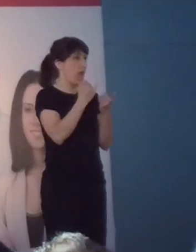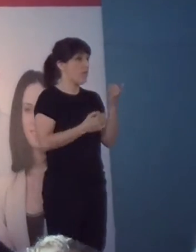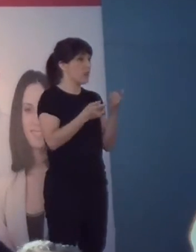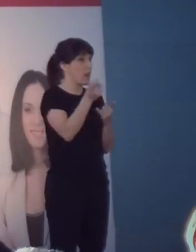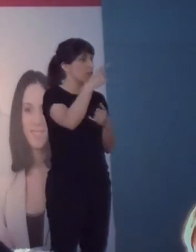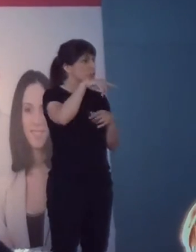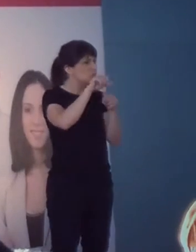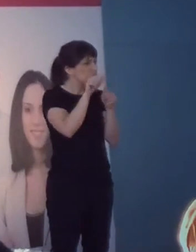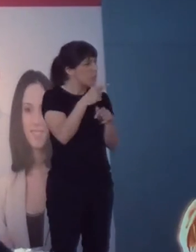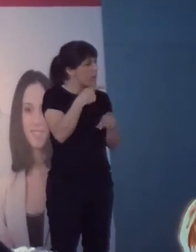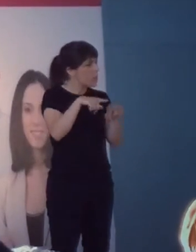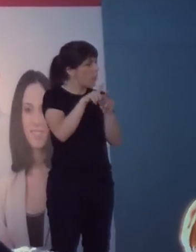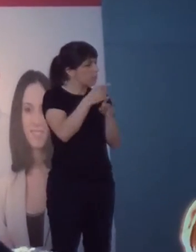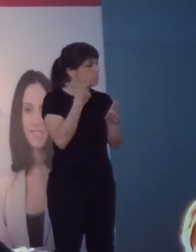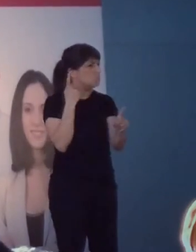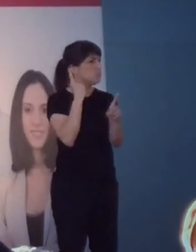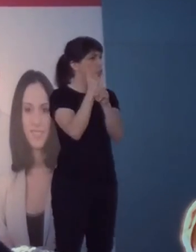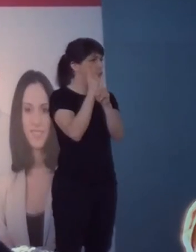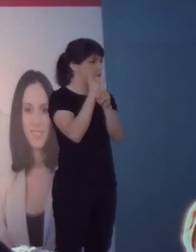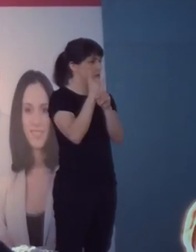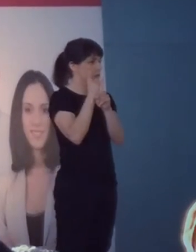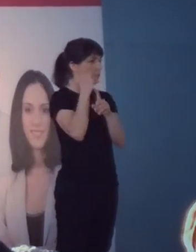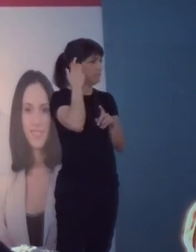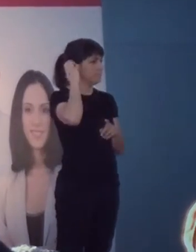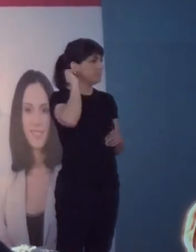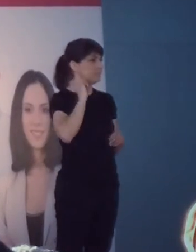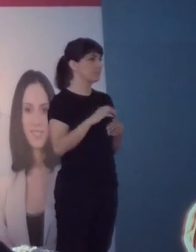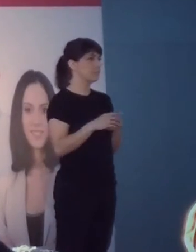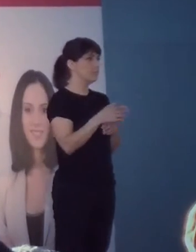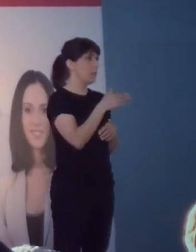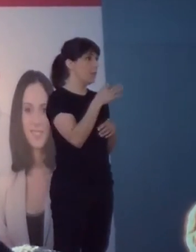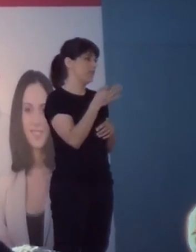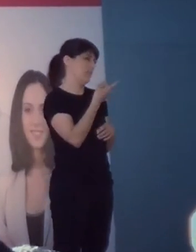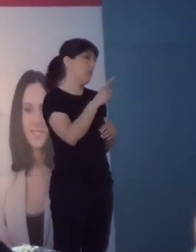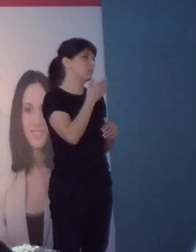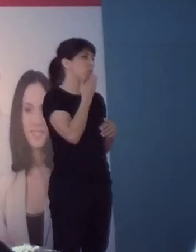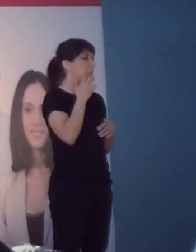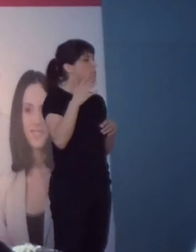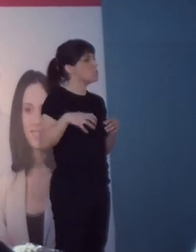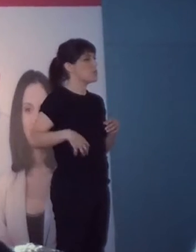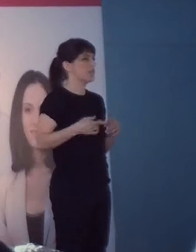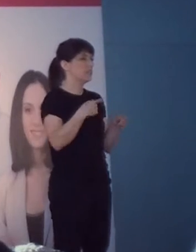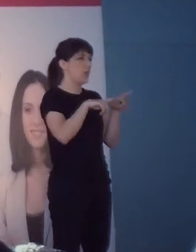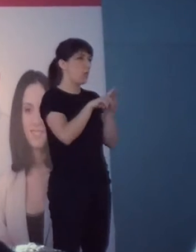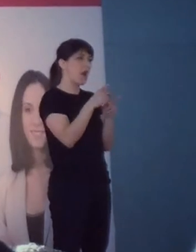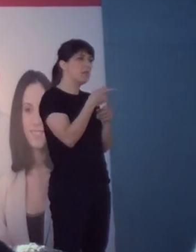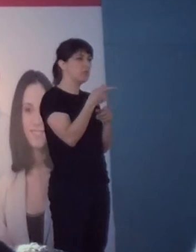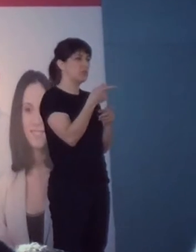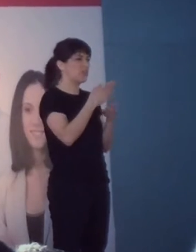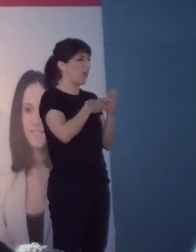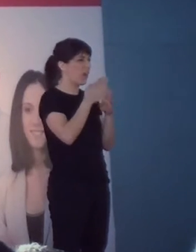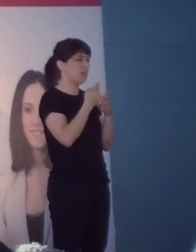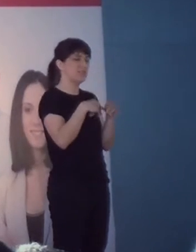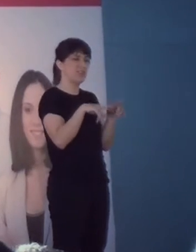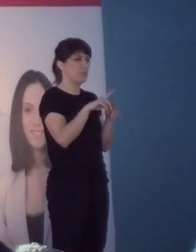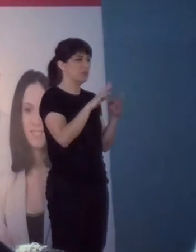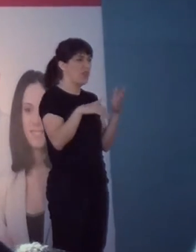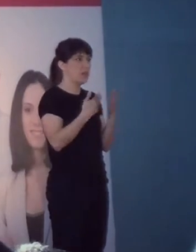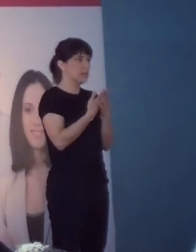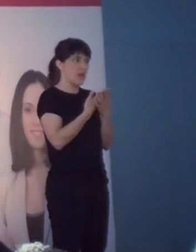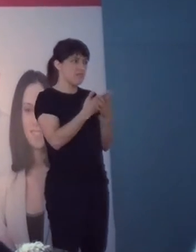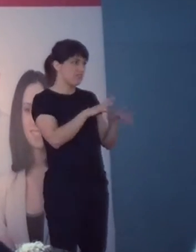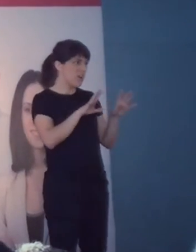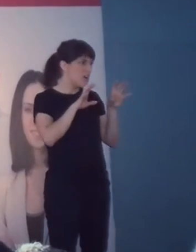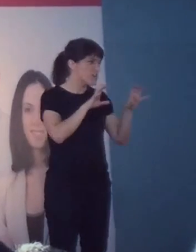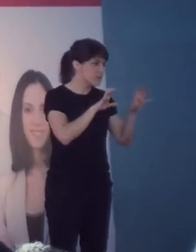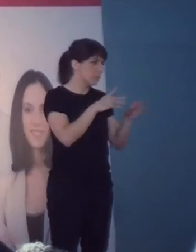fascismo, a única forma de enfrentarse a burguesía, cando esta se fai horrorosamente agresiva, cando